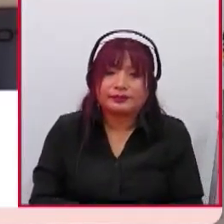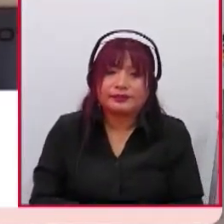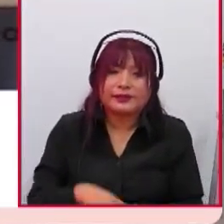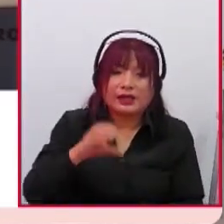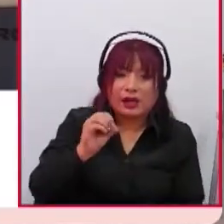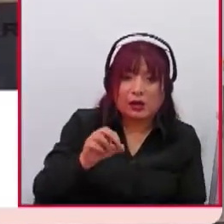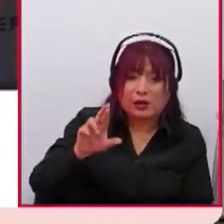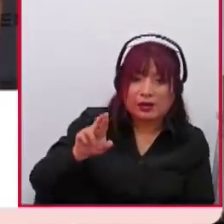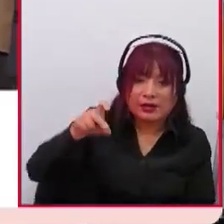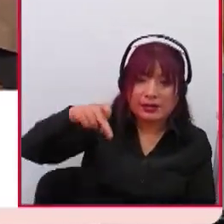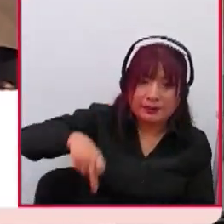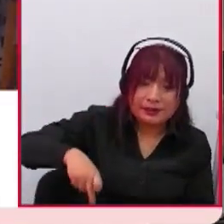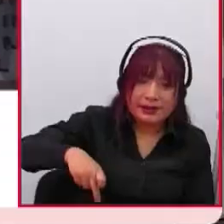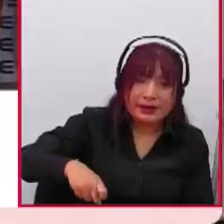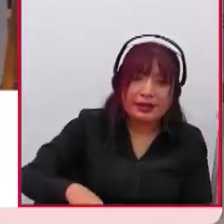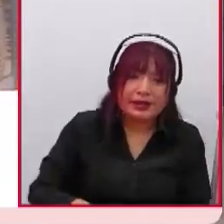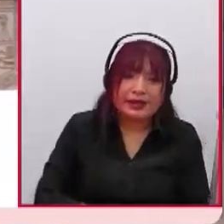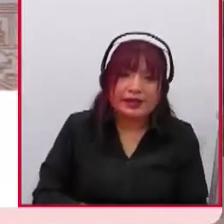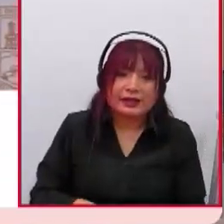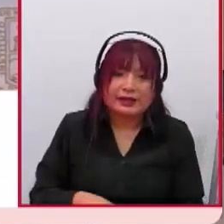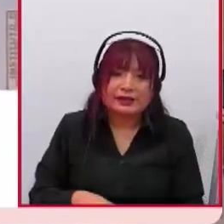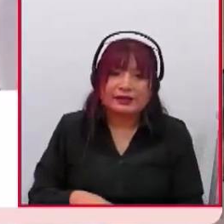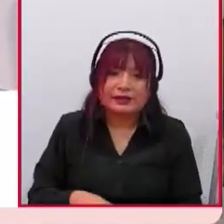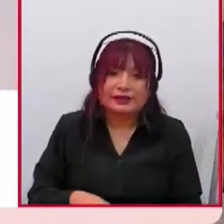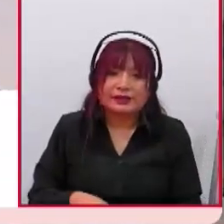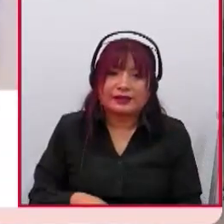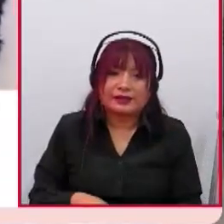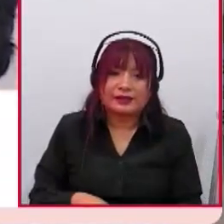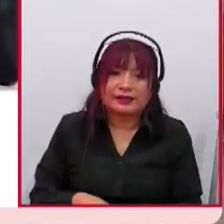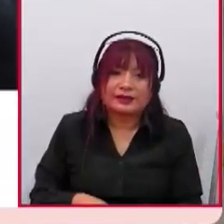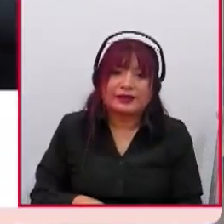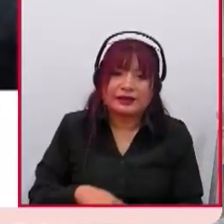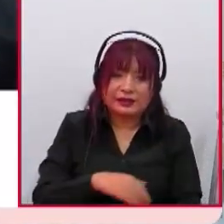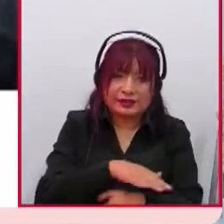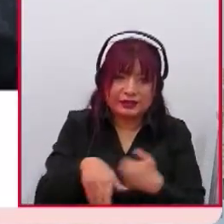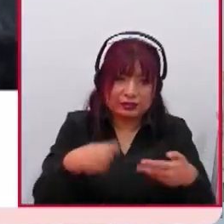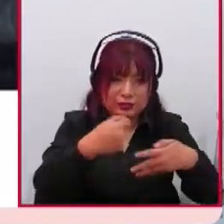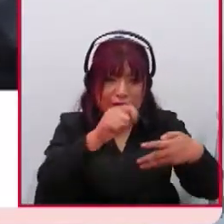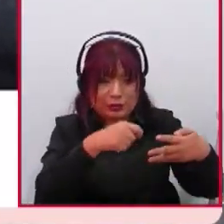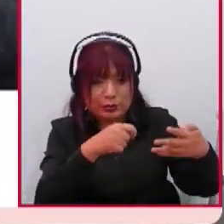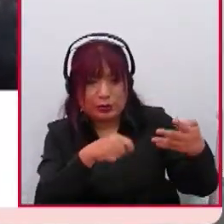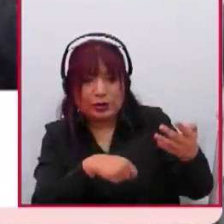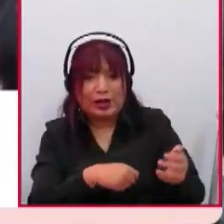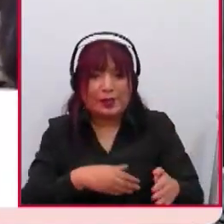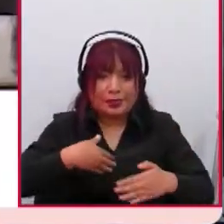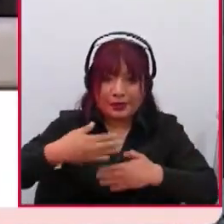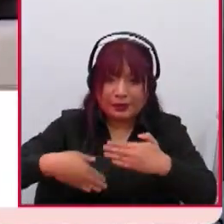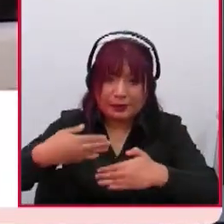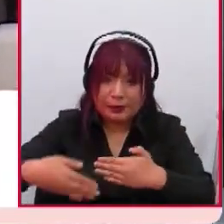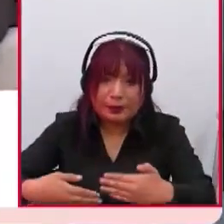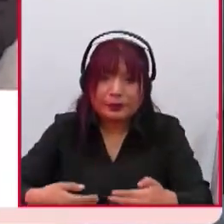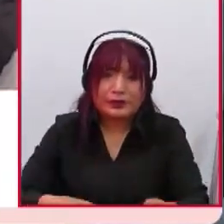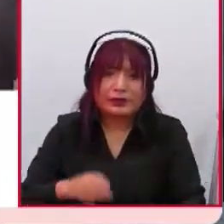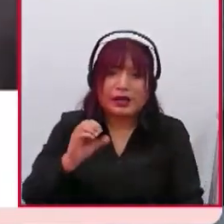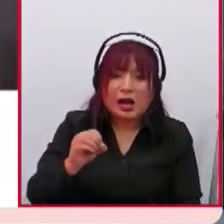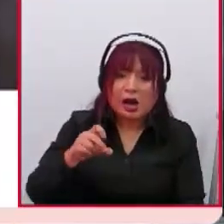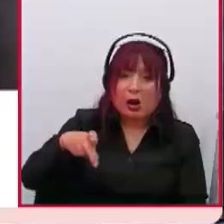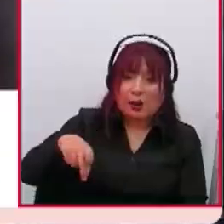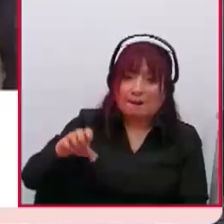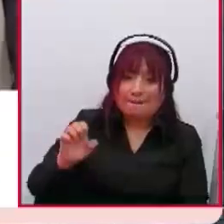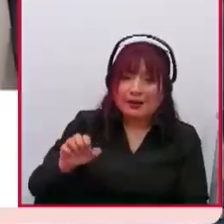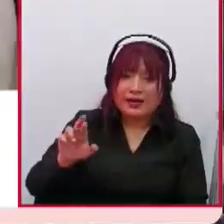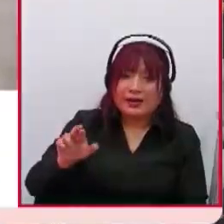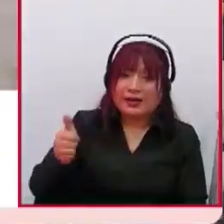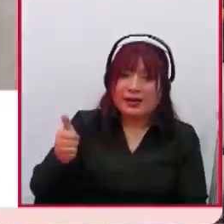ORP, ¿no? Claro, yo hablé por el tema del alistamiento operativo, pero nosotros hemos estado trabajando